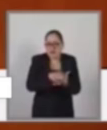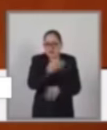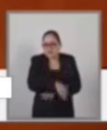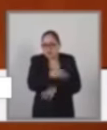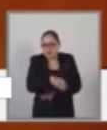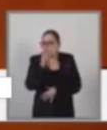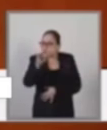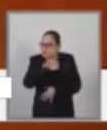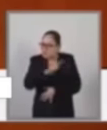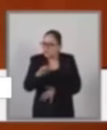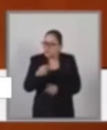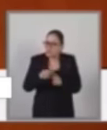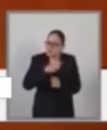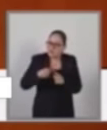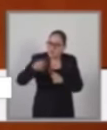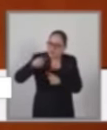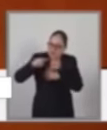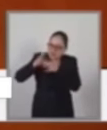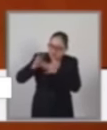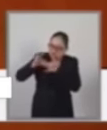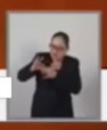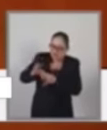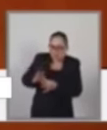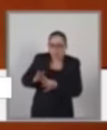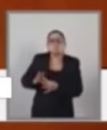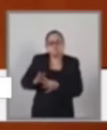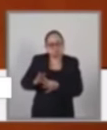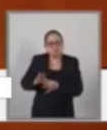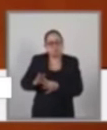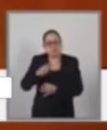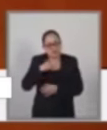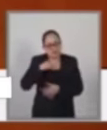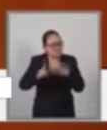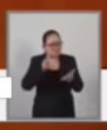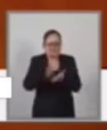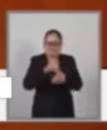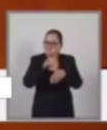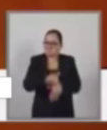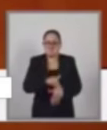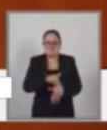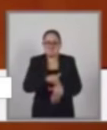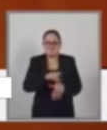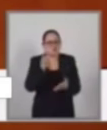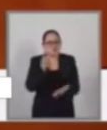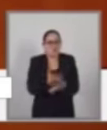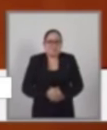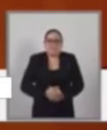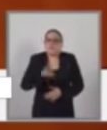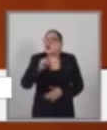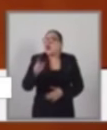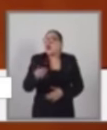la ardua tarea de limpiar a esa institución, de fortalecerla y de hacerla